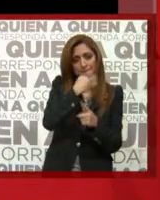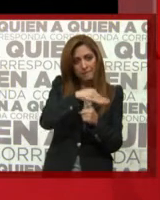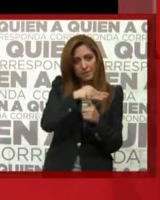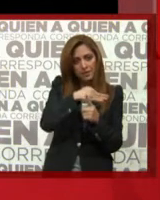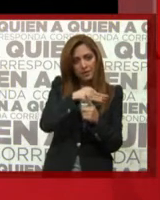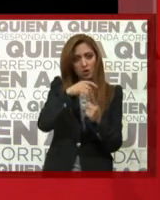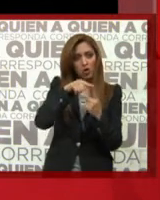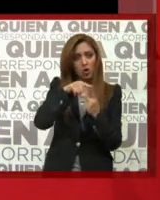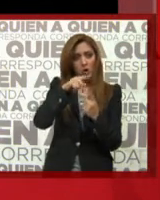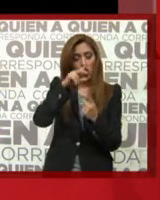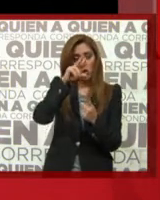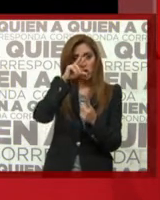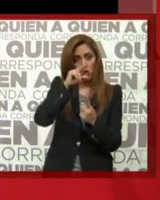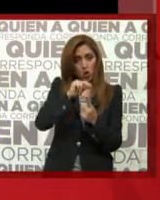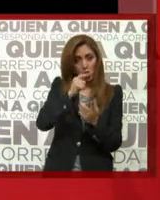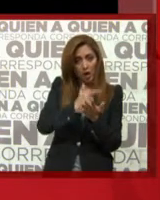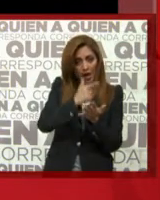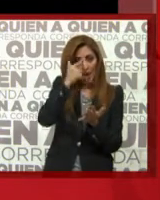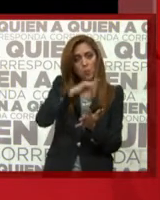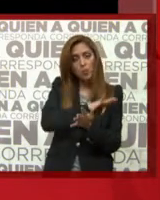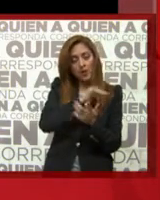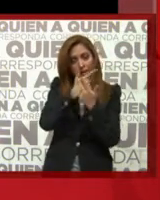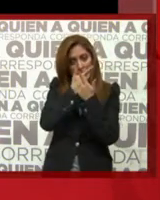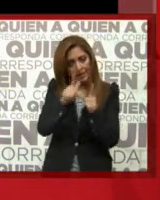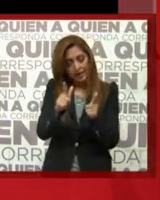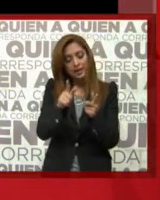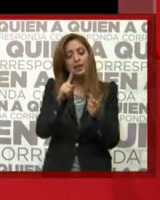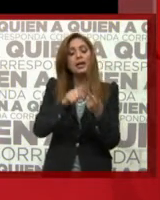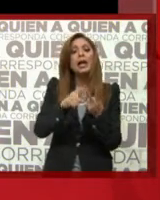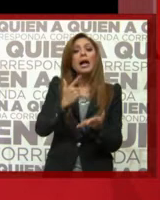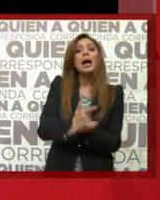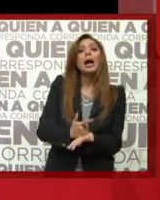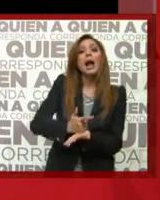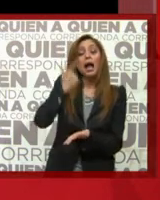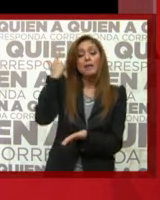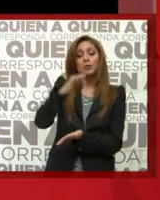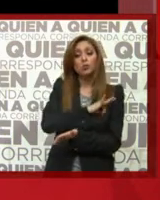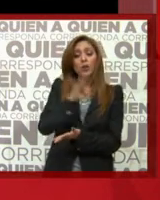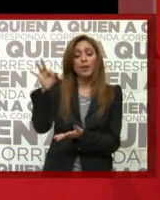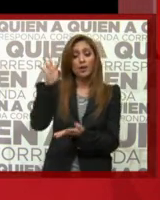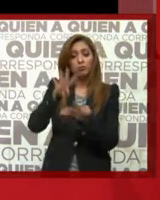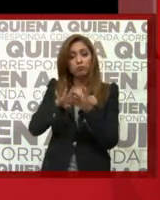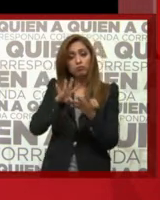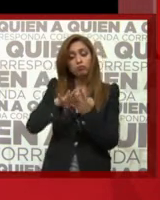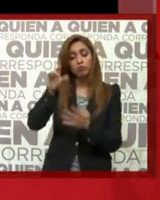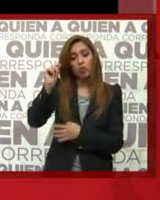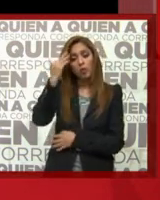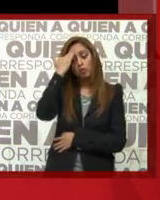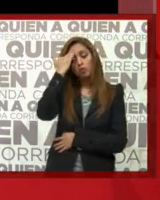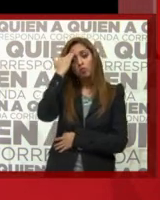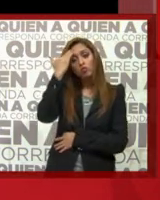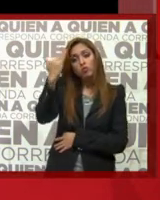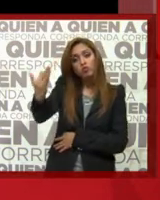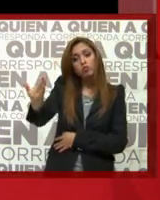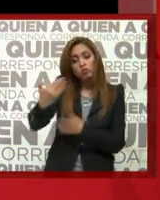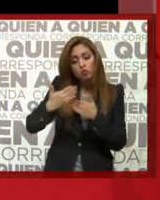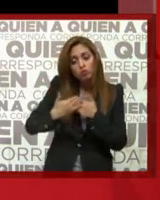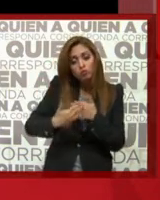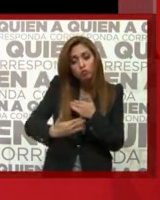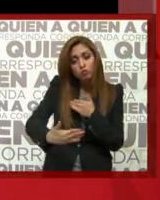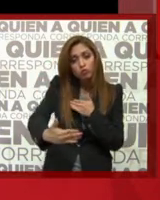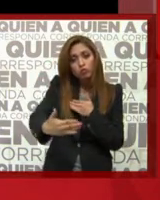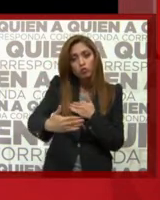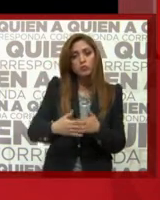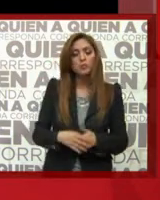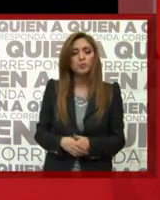cárcel. No graves, no graves, libertad provisional. Salir con libertad provisional. Graves se quedan en la cárcel todo el tiempo que dure el proceso.